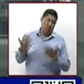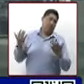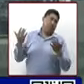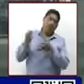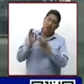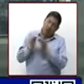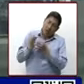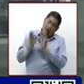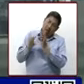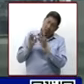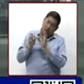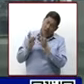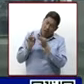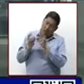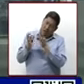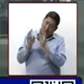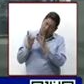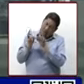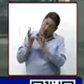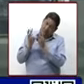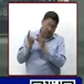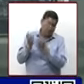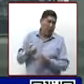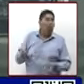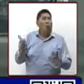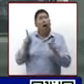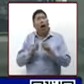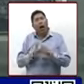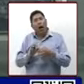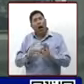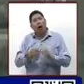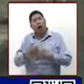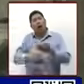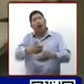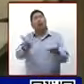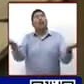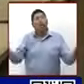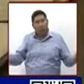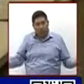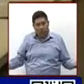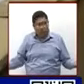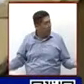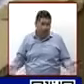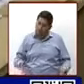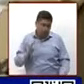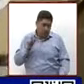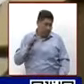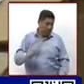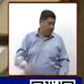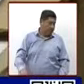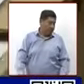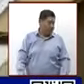uno, entonces nadie sabe cuándo las etapas van a continuar, ¿no es verdad?